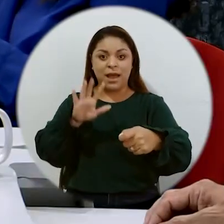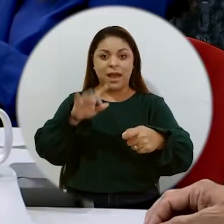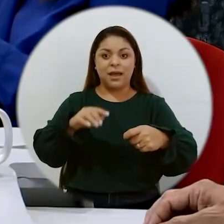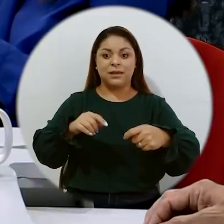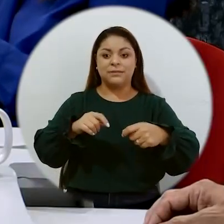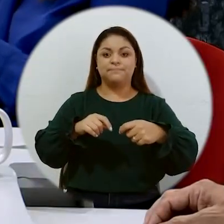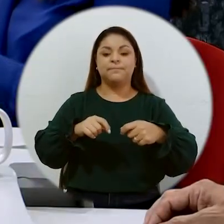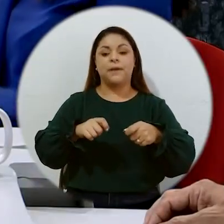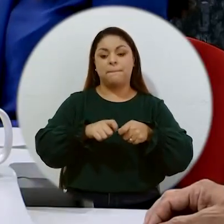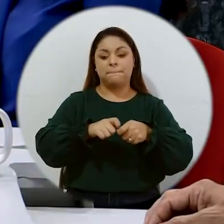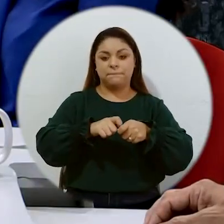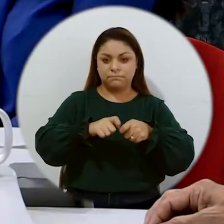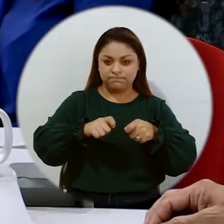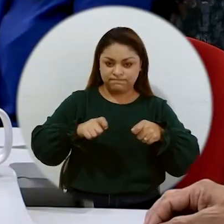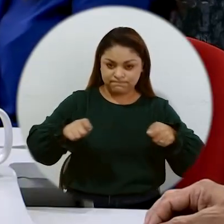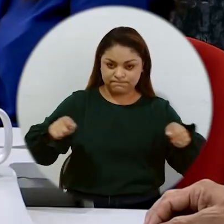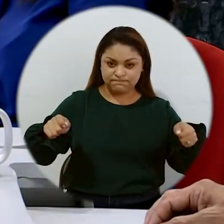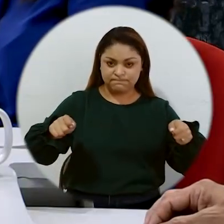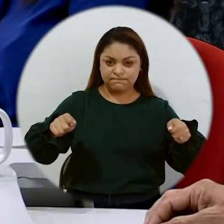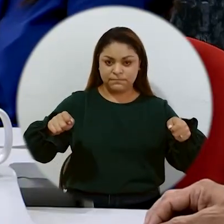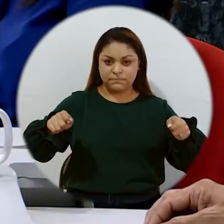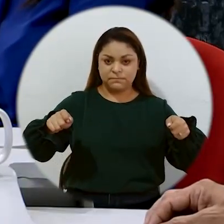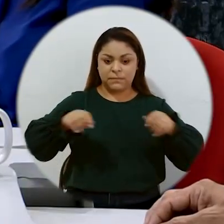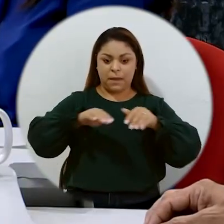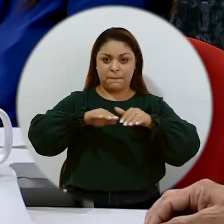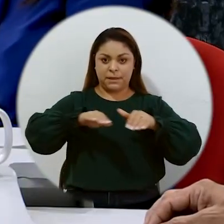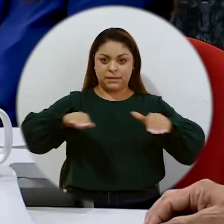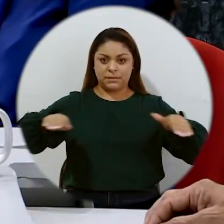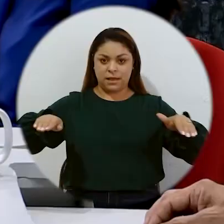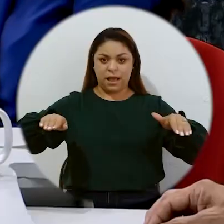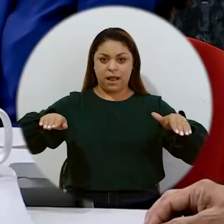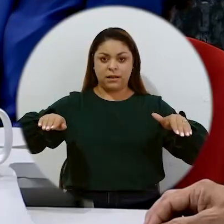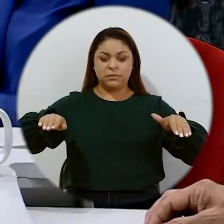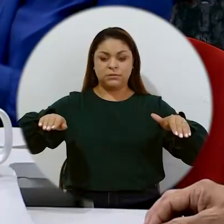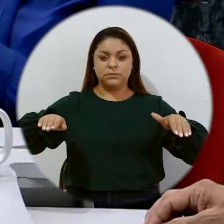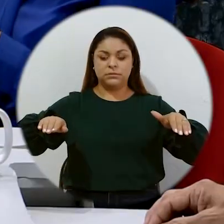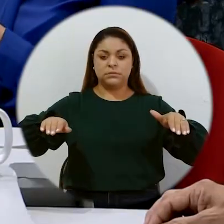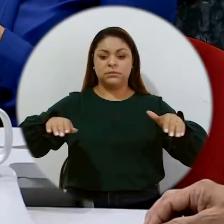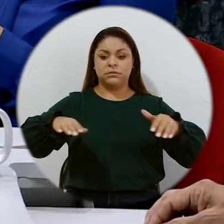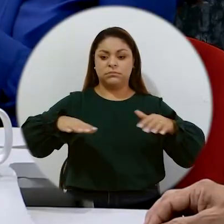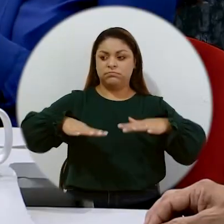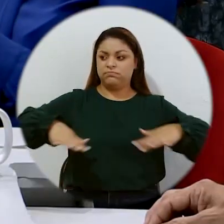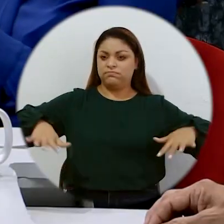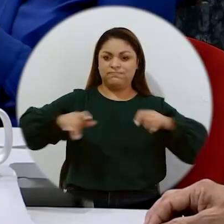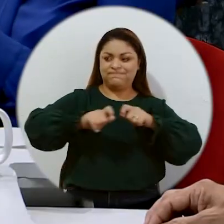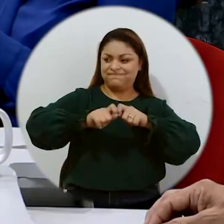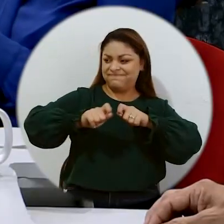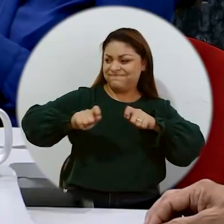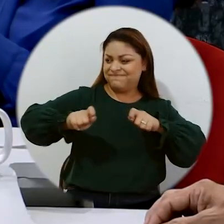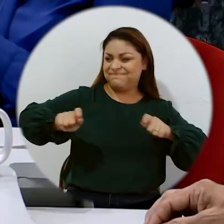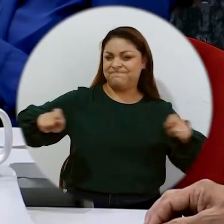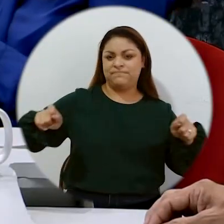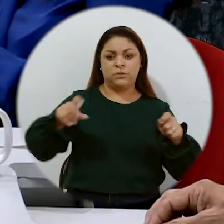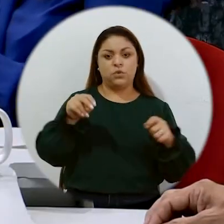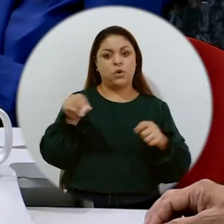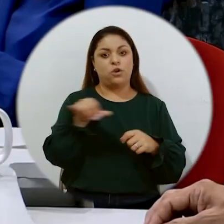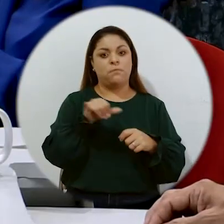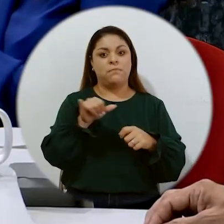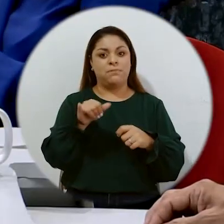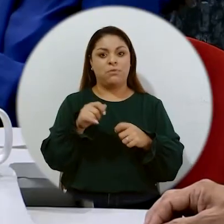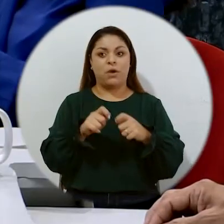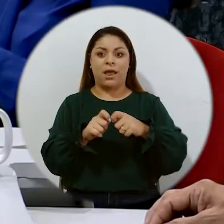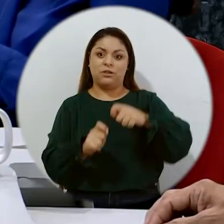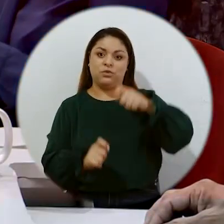dimensión vertical que sucede en los mares, en los océanos. Entonces, también pensar que no se